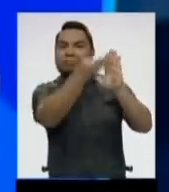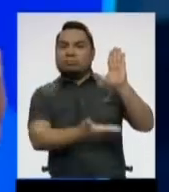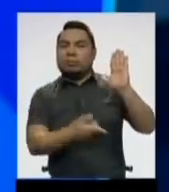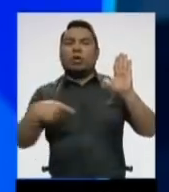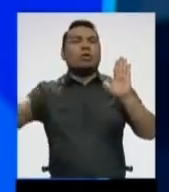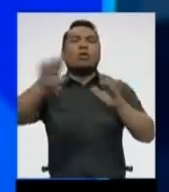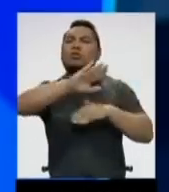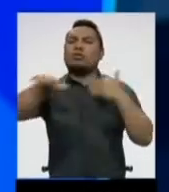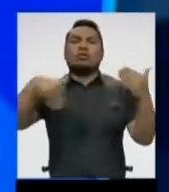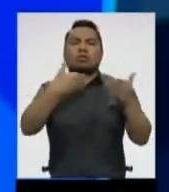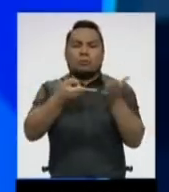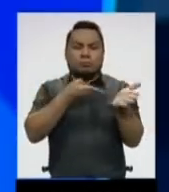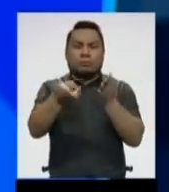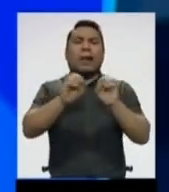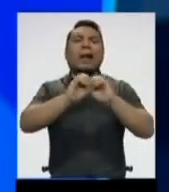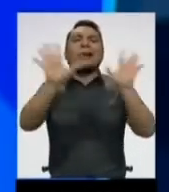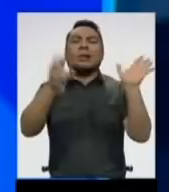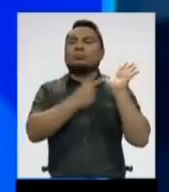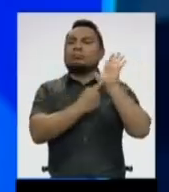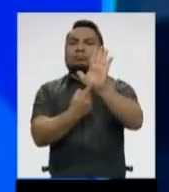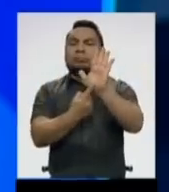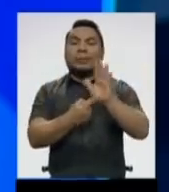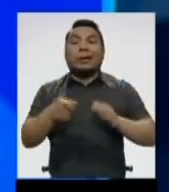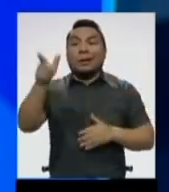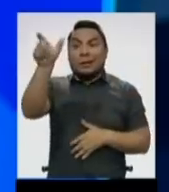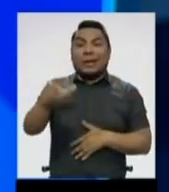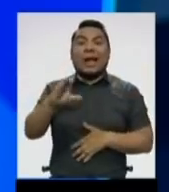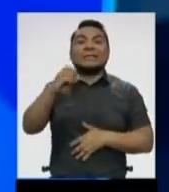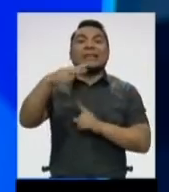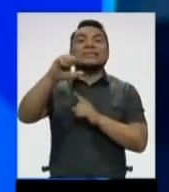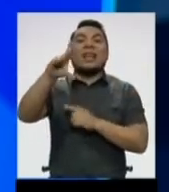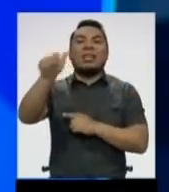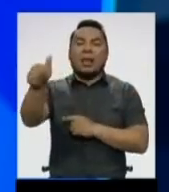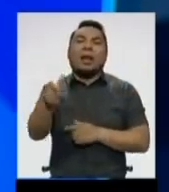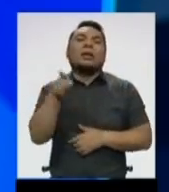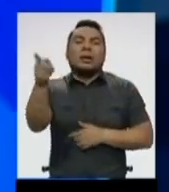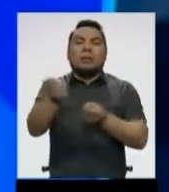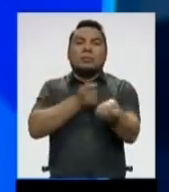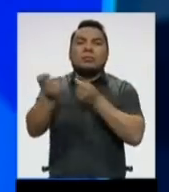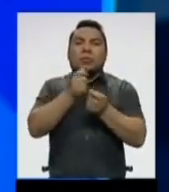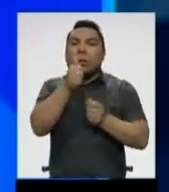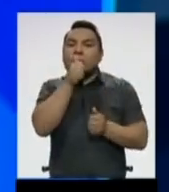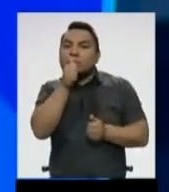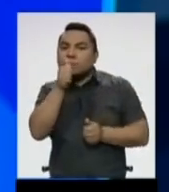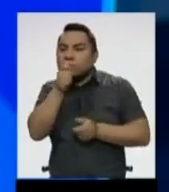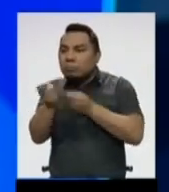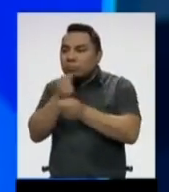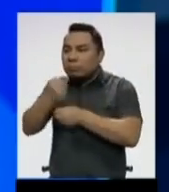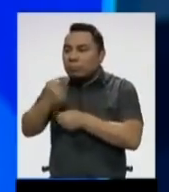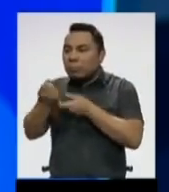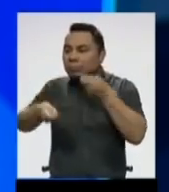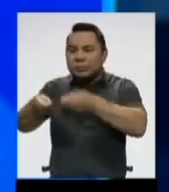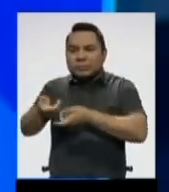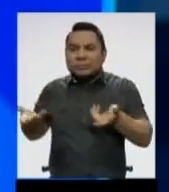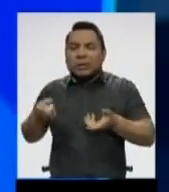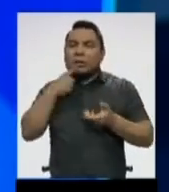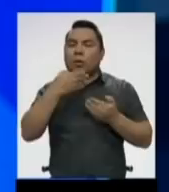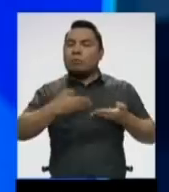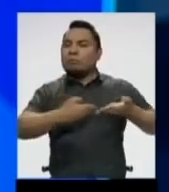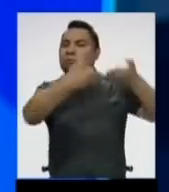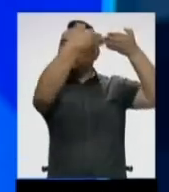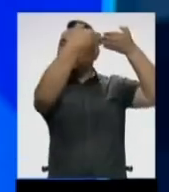se transparentará. El señor Castañeda lamentablemente ha gobernado de espaldas a la ciudad y además con lunas